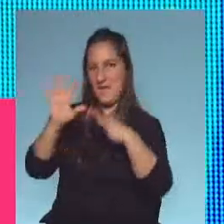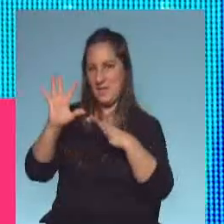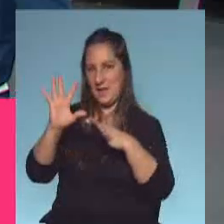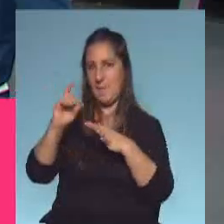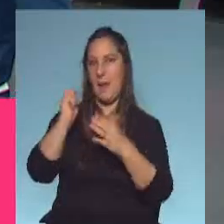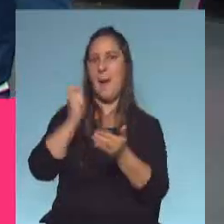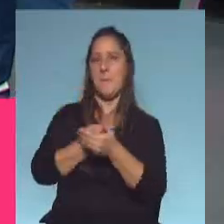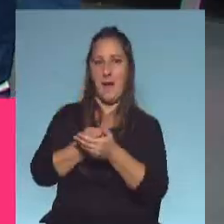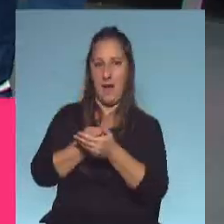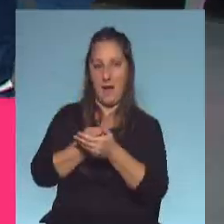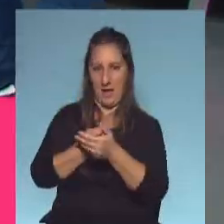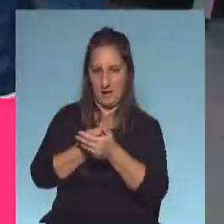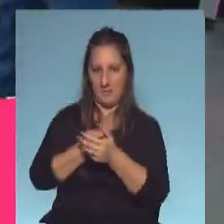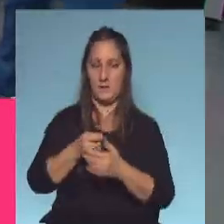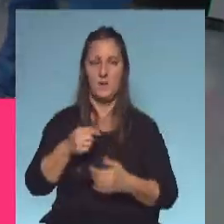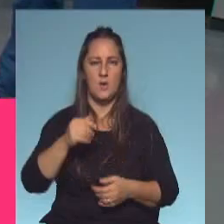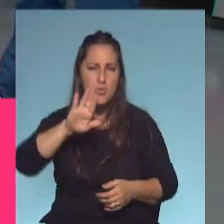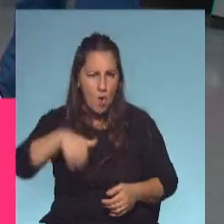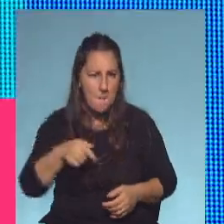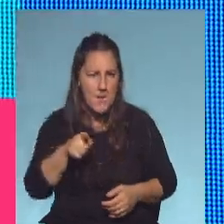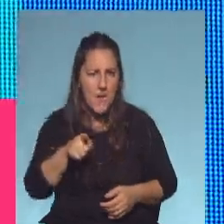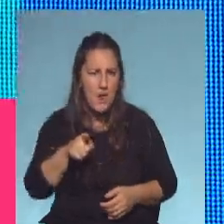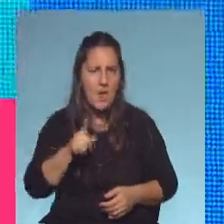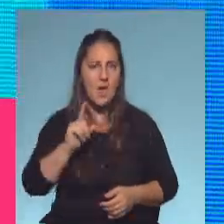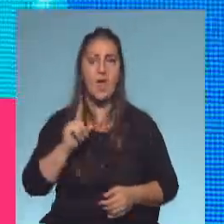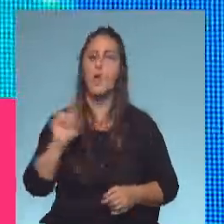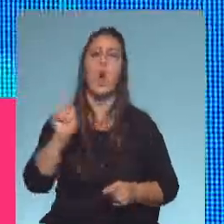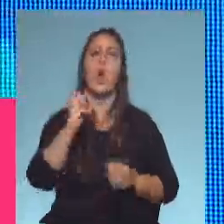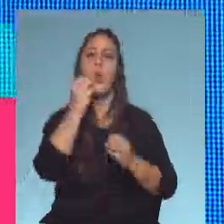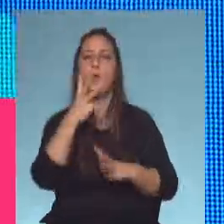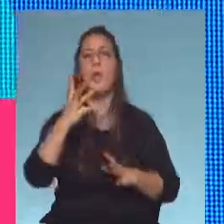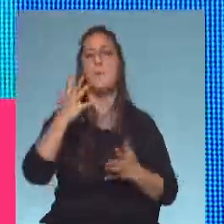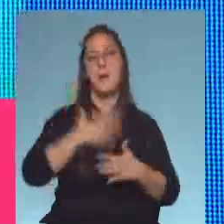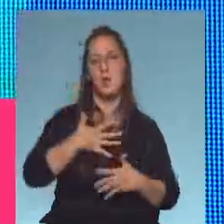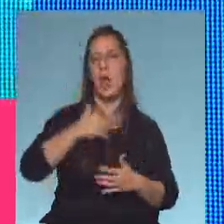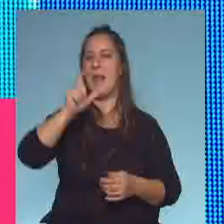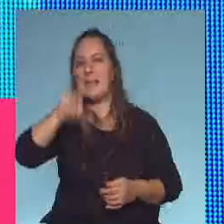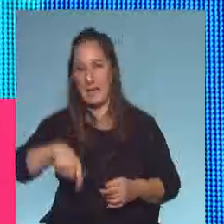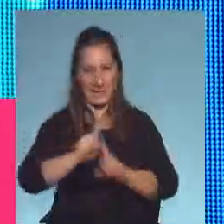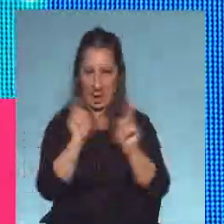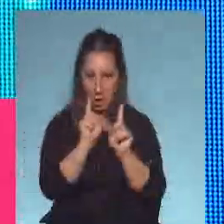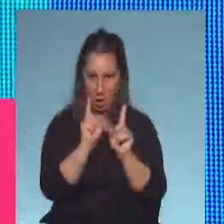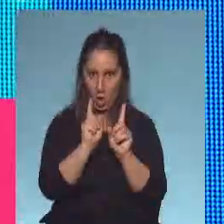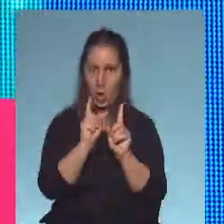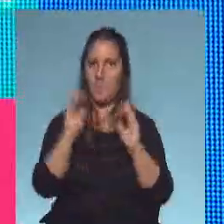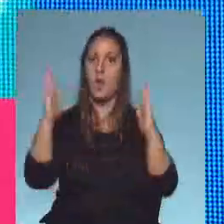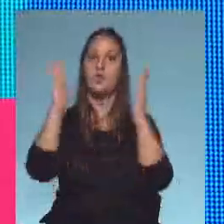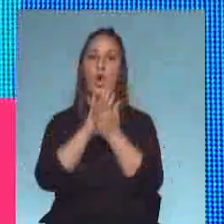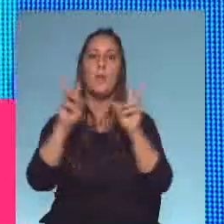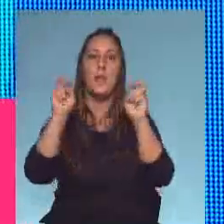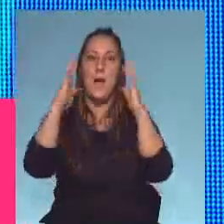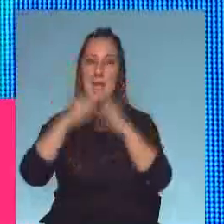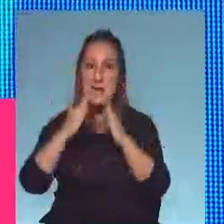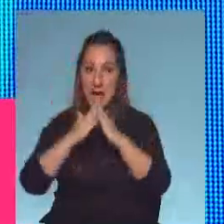hipotecario. Ah, ¿y conviene hacer no eso? Así el personal, por ahí viste personal, tarjeta, bueno, no importa. Pero el hipotecario es